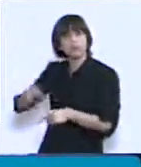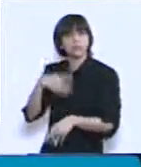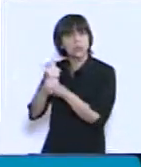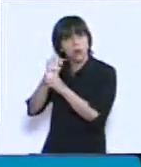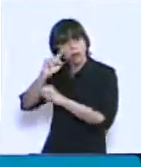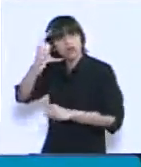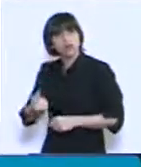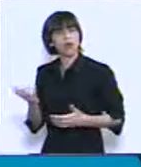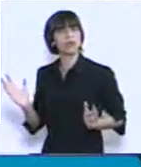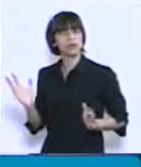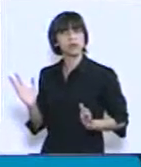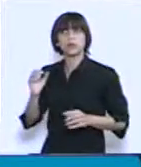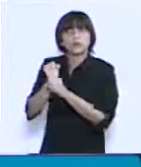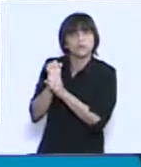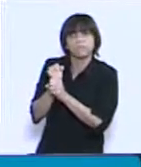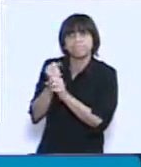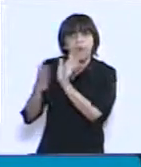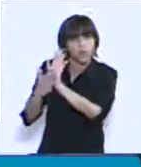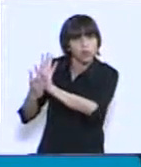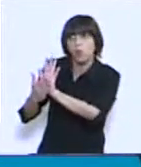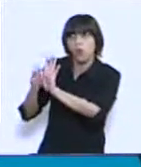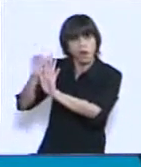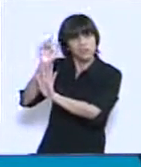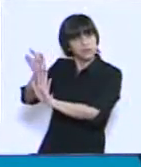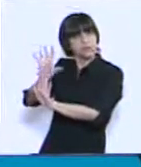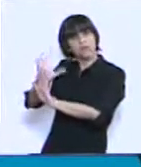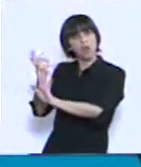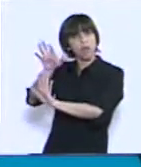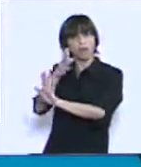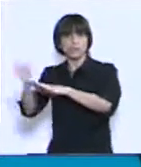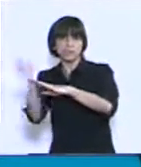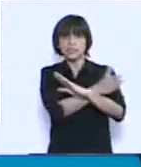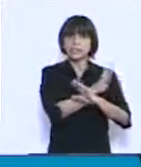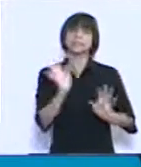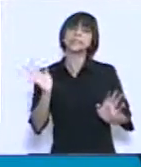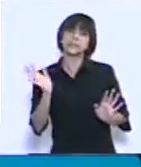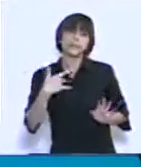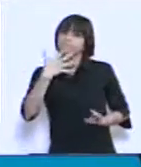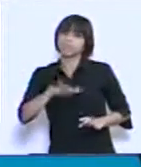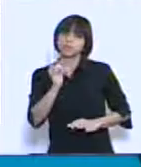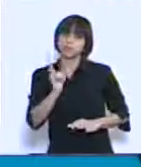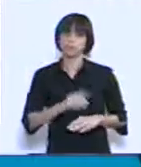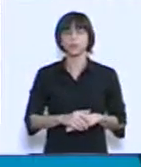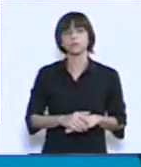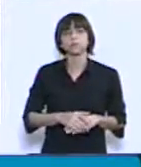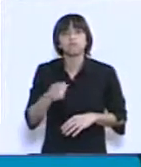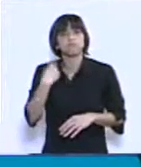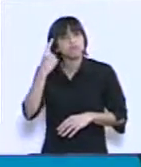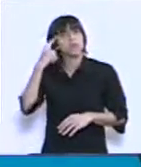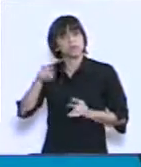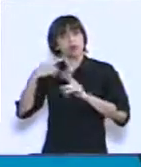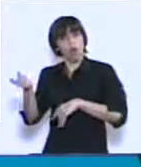cosas que debemos avanzar. Tampoco entendemos, Presidenta, la exclusión de los